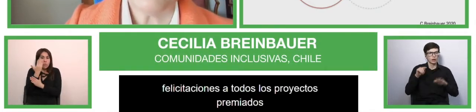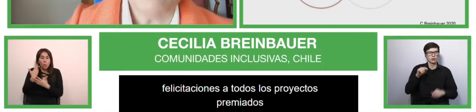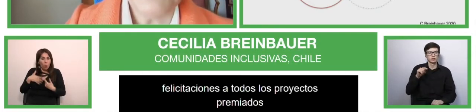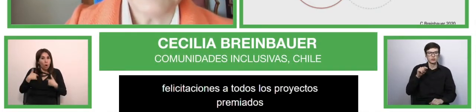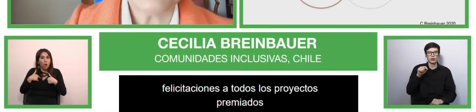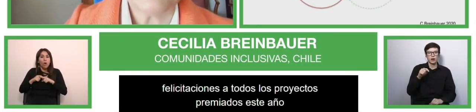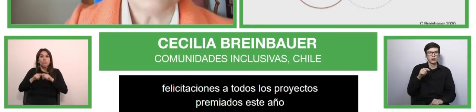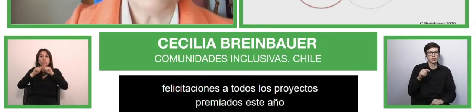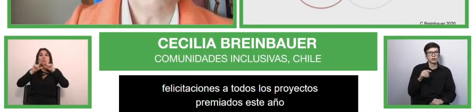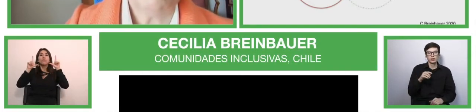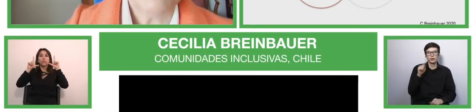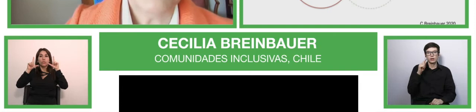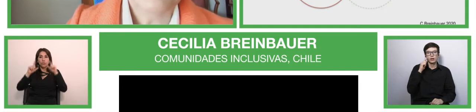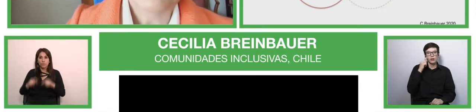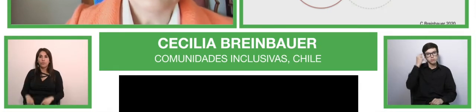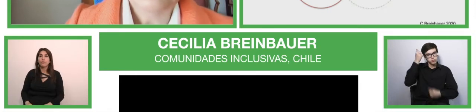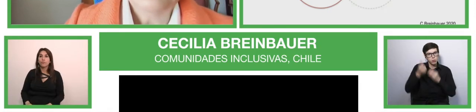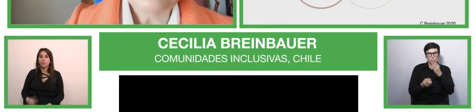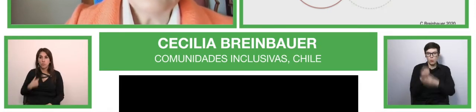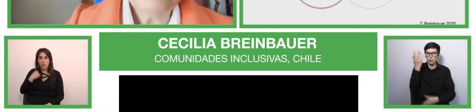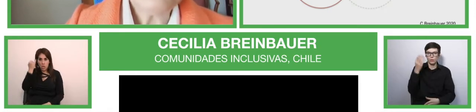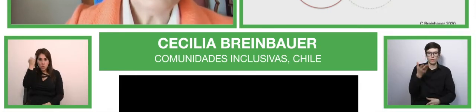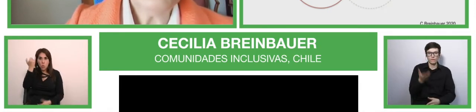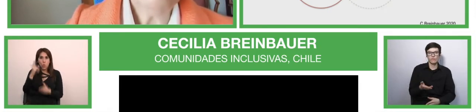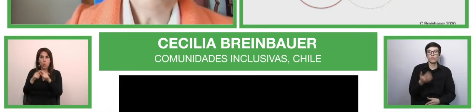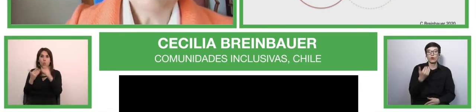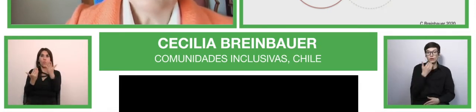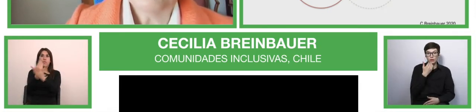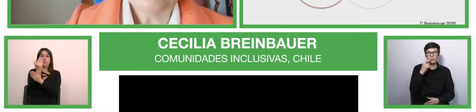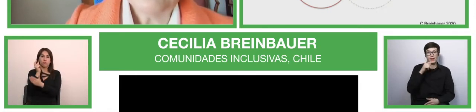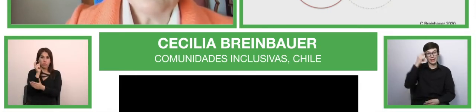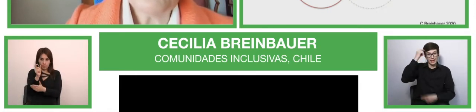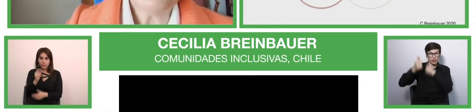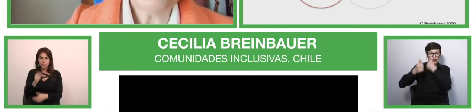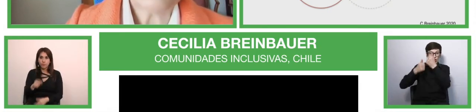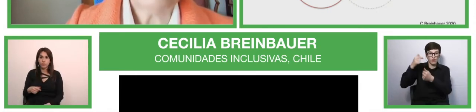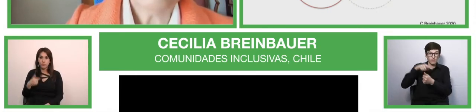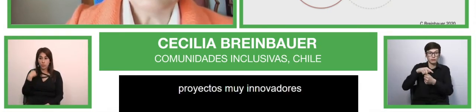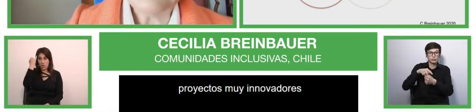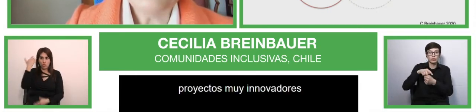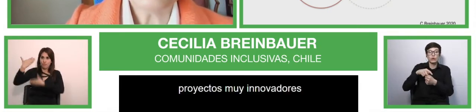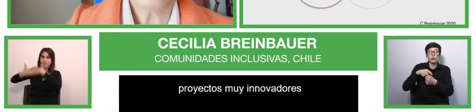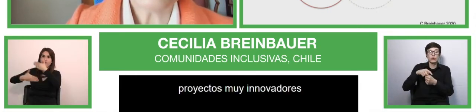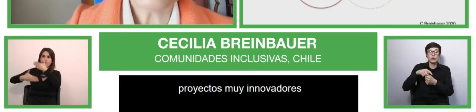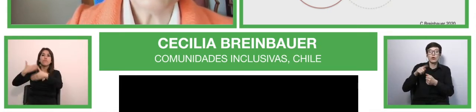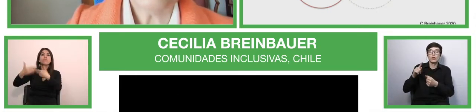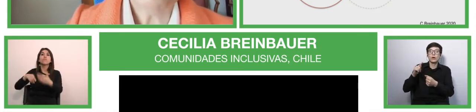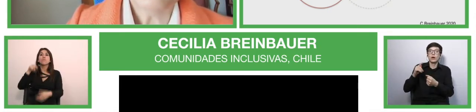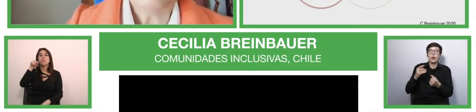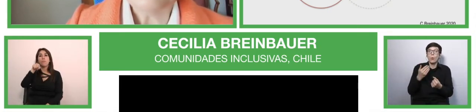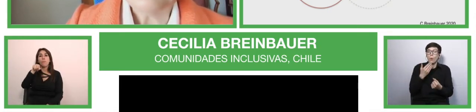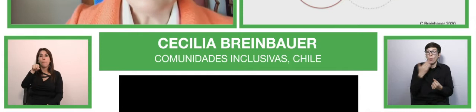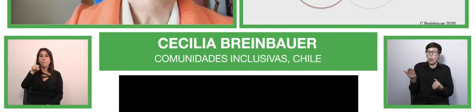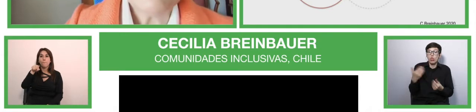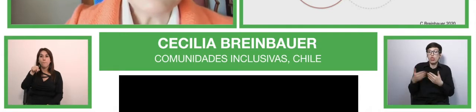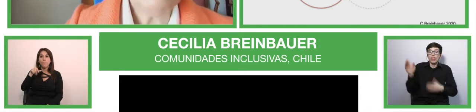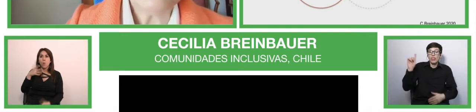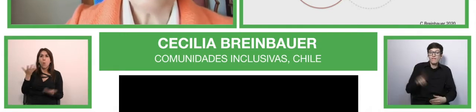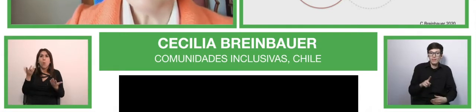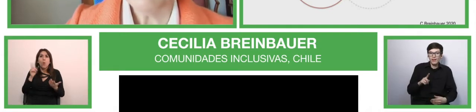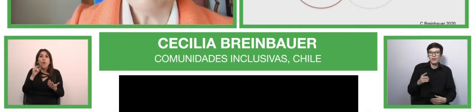presentaciones muy interesantes la innovación ocurre en la intersección de